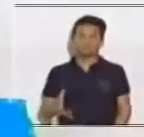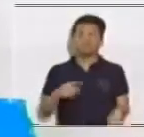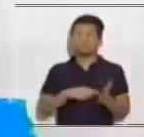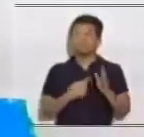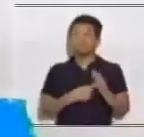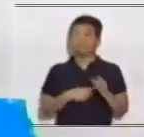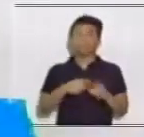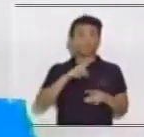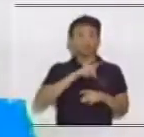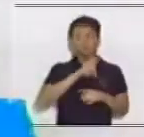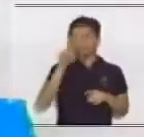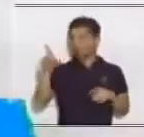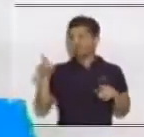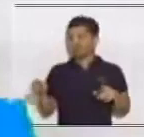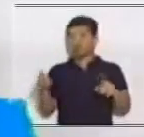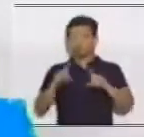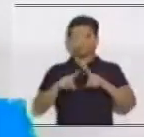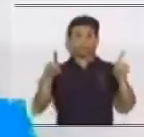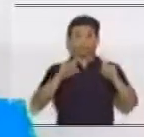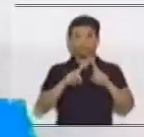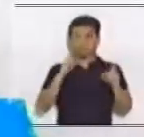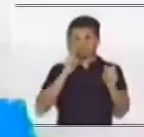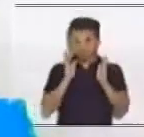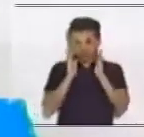son diferentes. Miren.